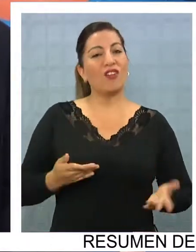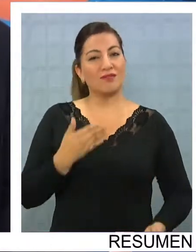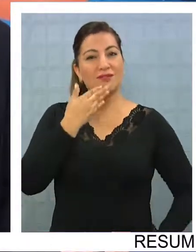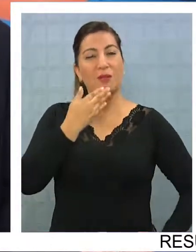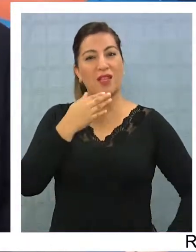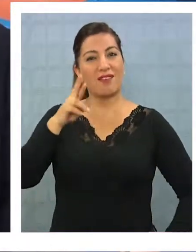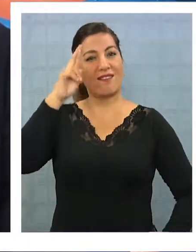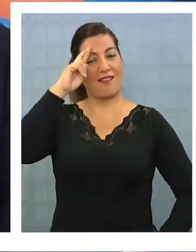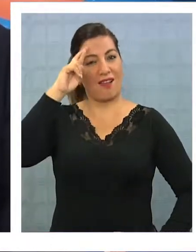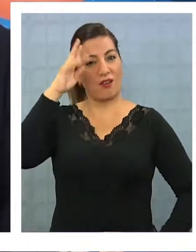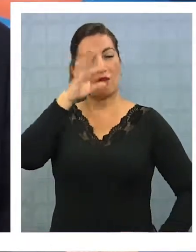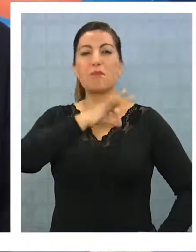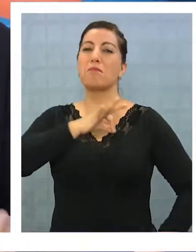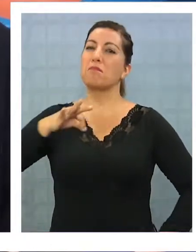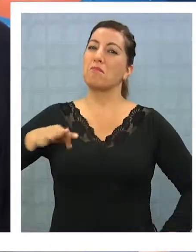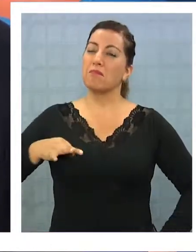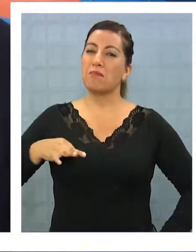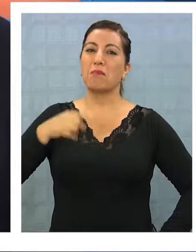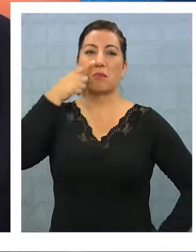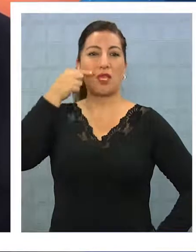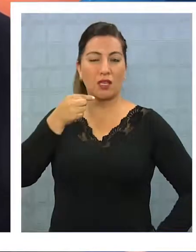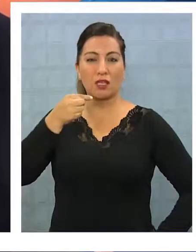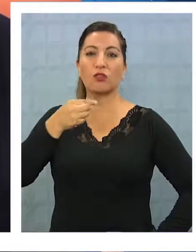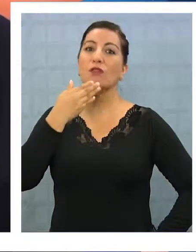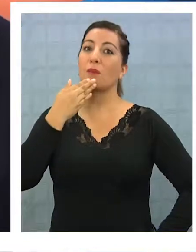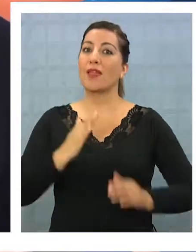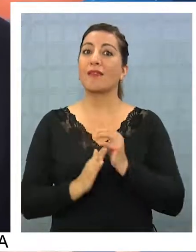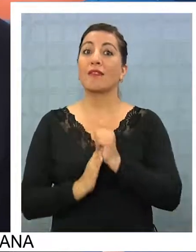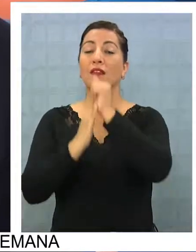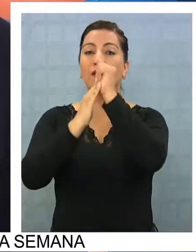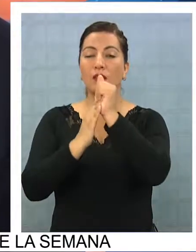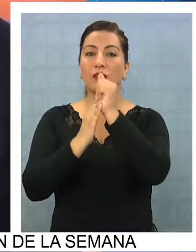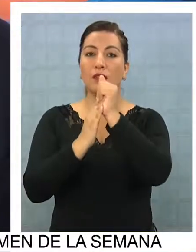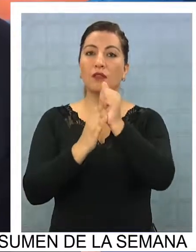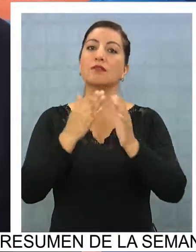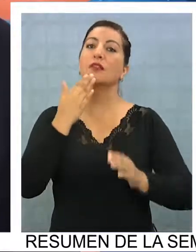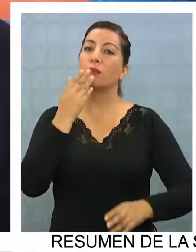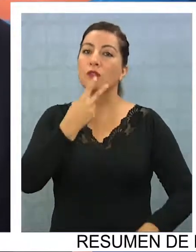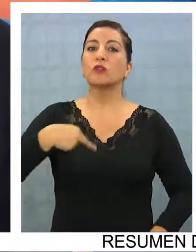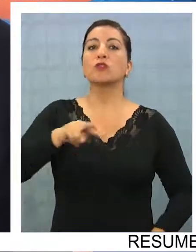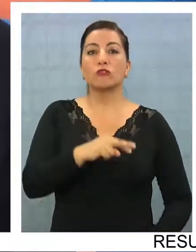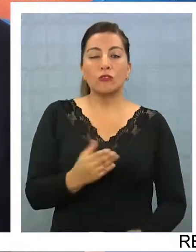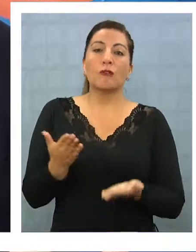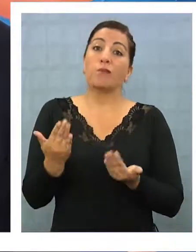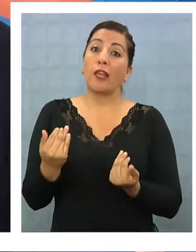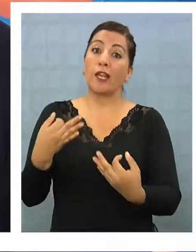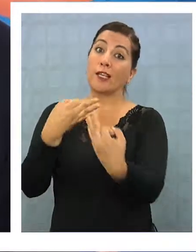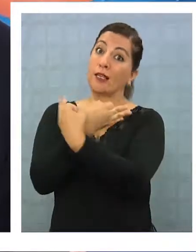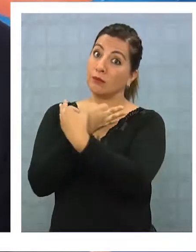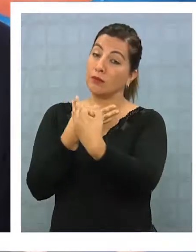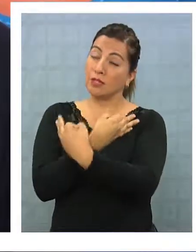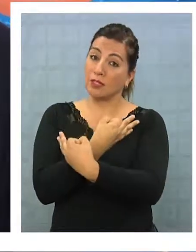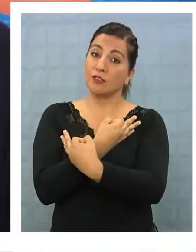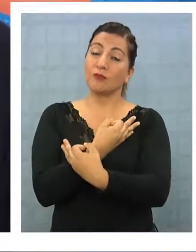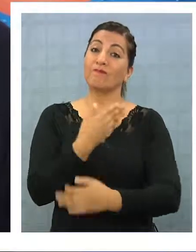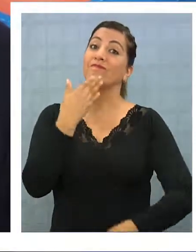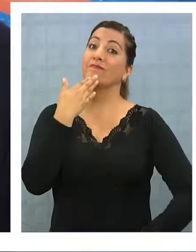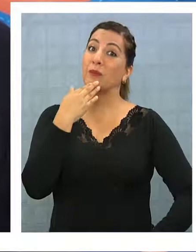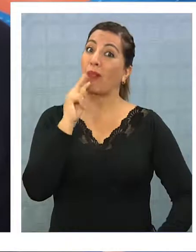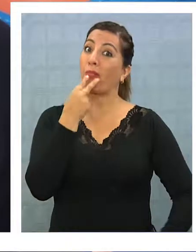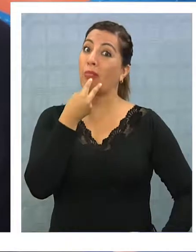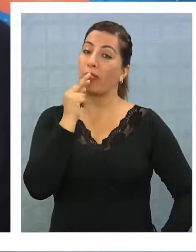que el propio ministro que había encabezado todo eso y del cual uno más que esperar explicaciones y excusas